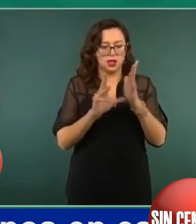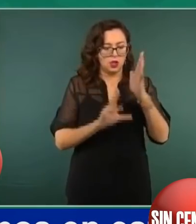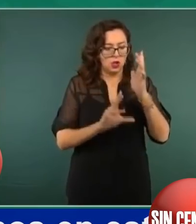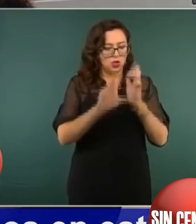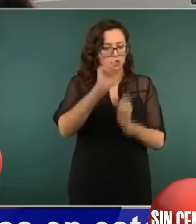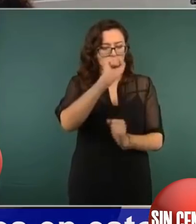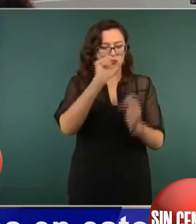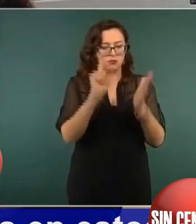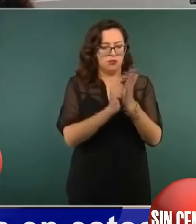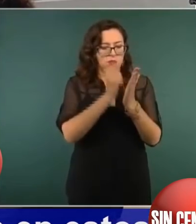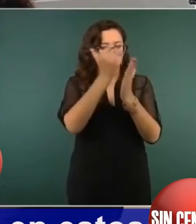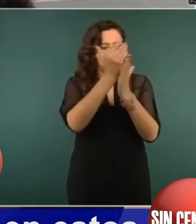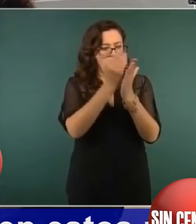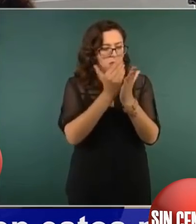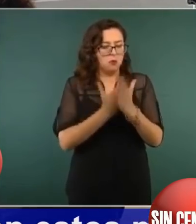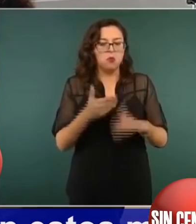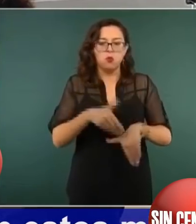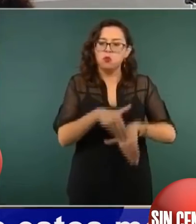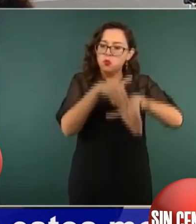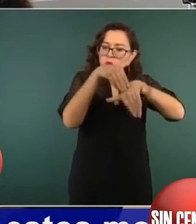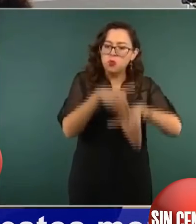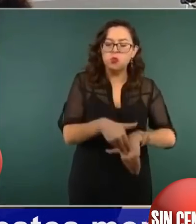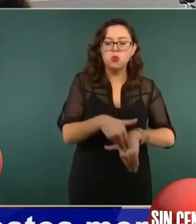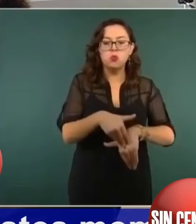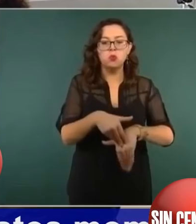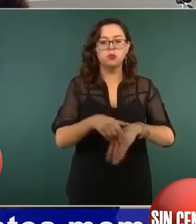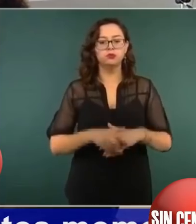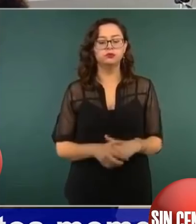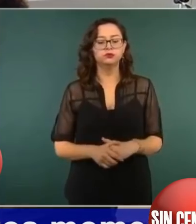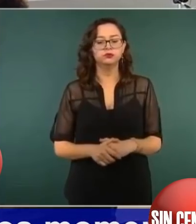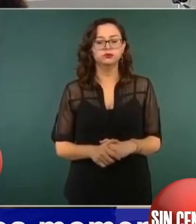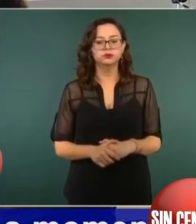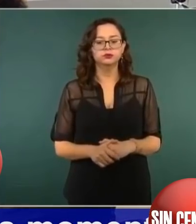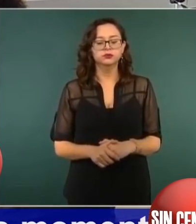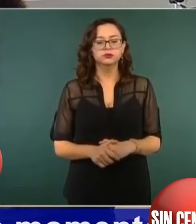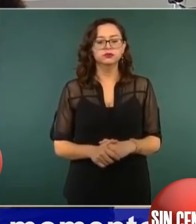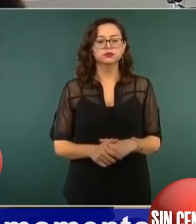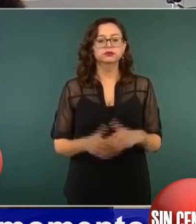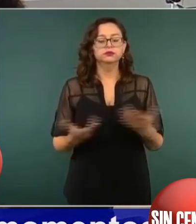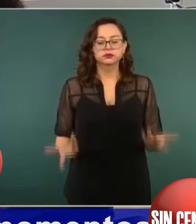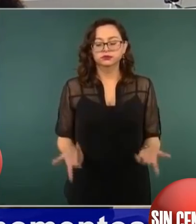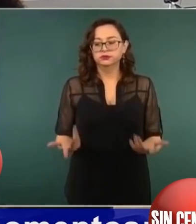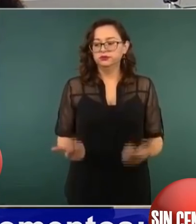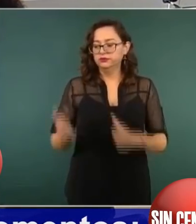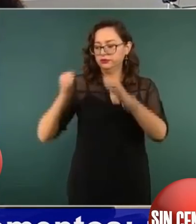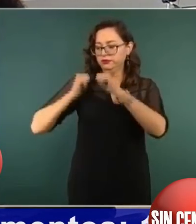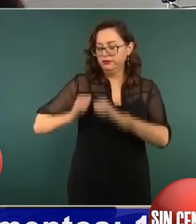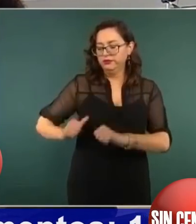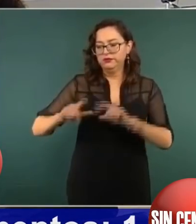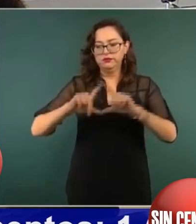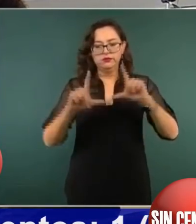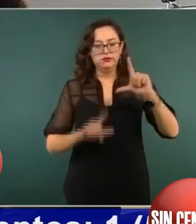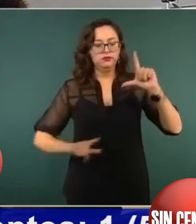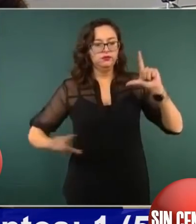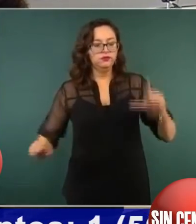Constitución, había división y separación de poderes.